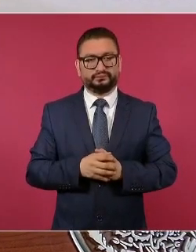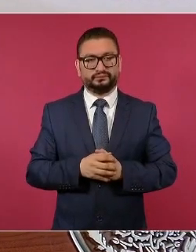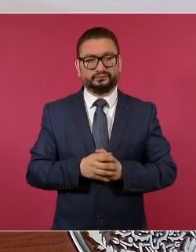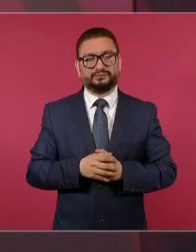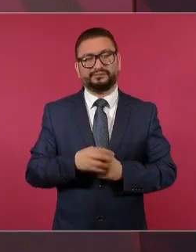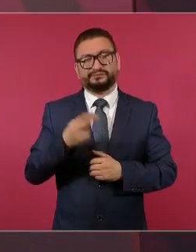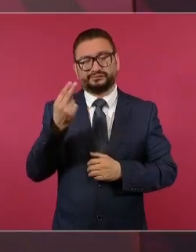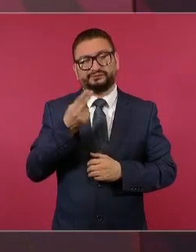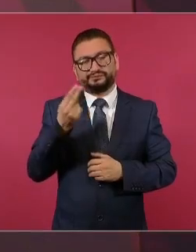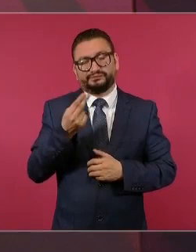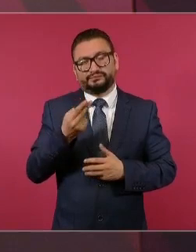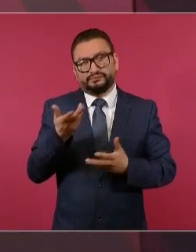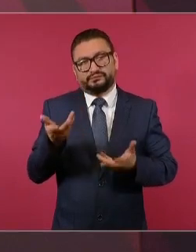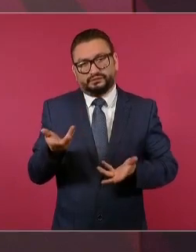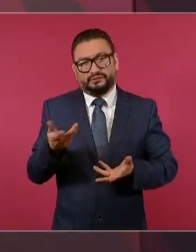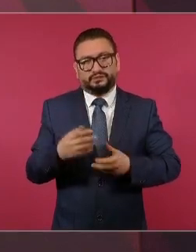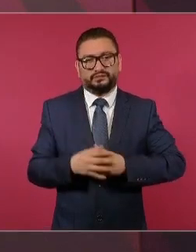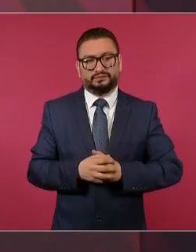pues hay que